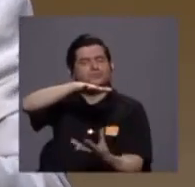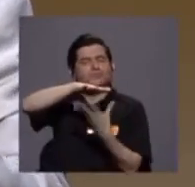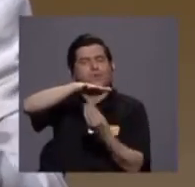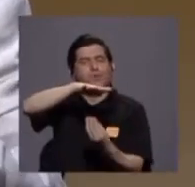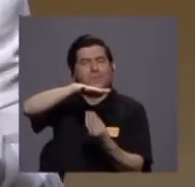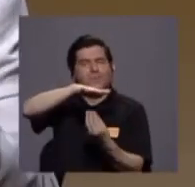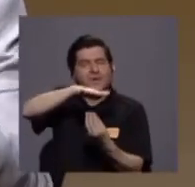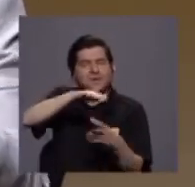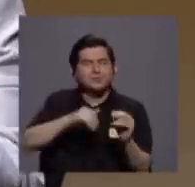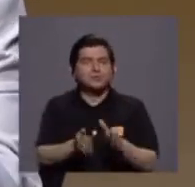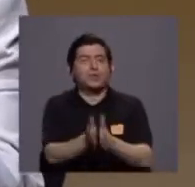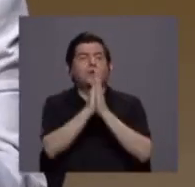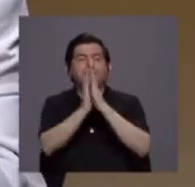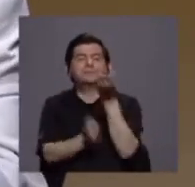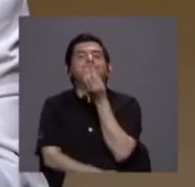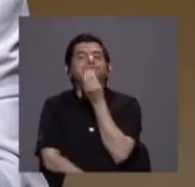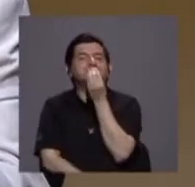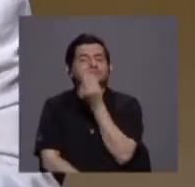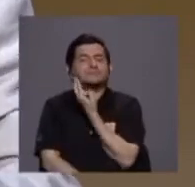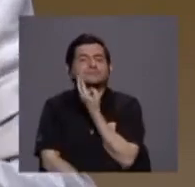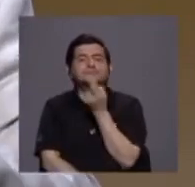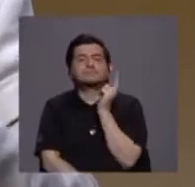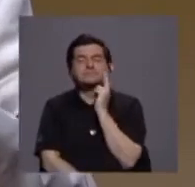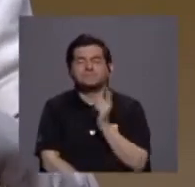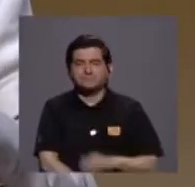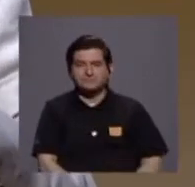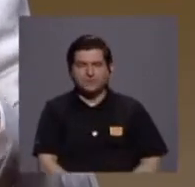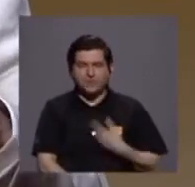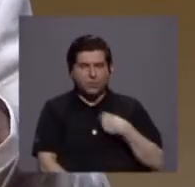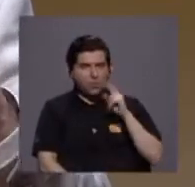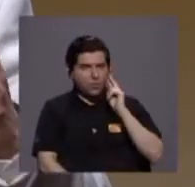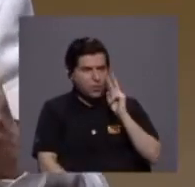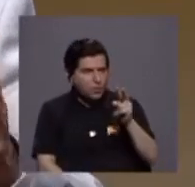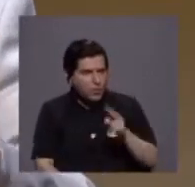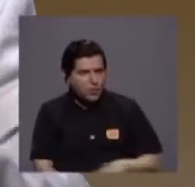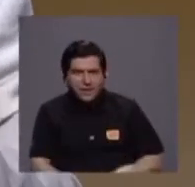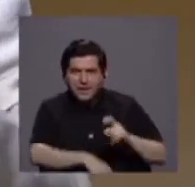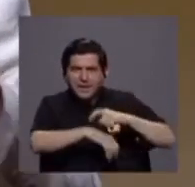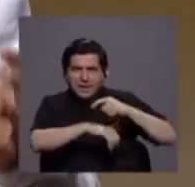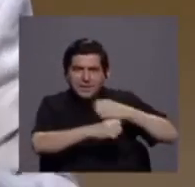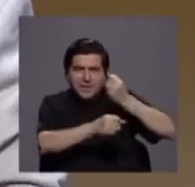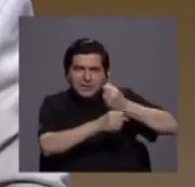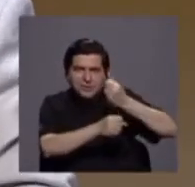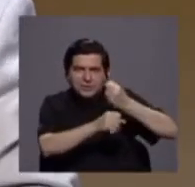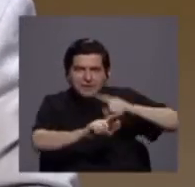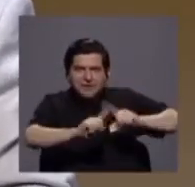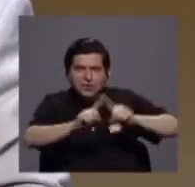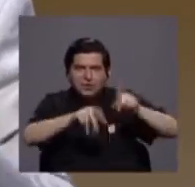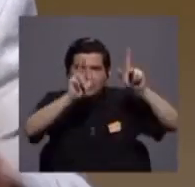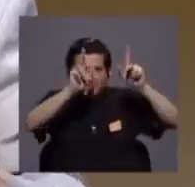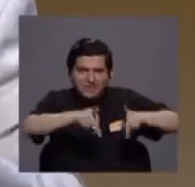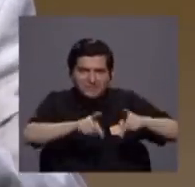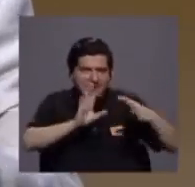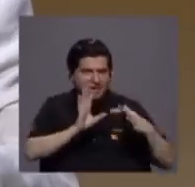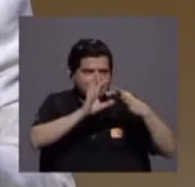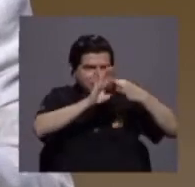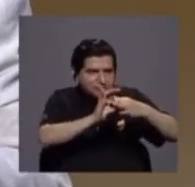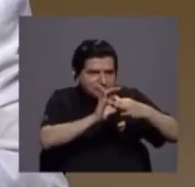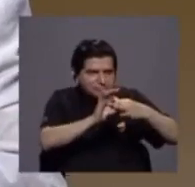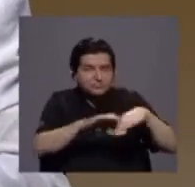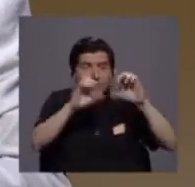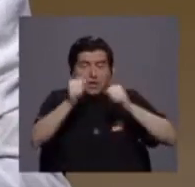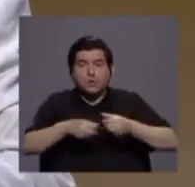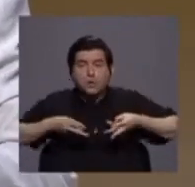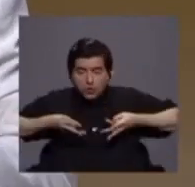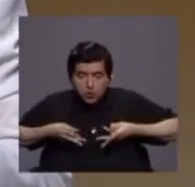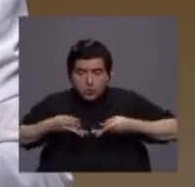íbamos a pedir una comida a un restaurante, uno ve cómo está articulado el trabajo de diferentes personas y cómo puede haber un